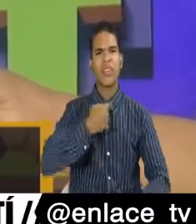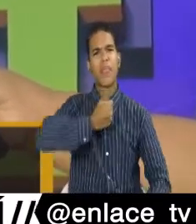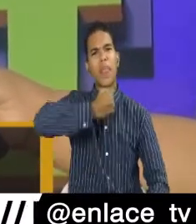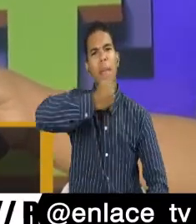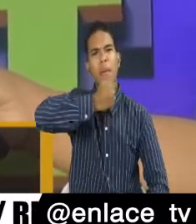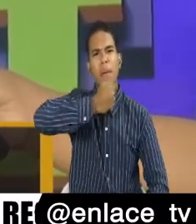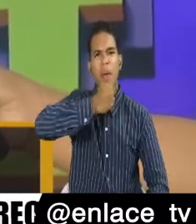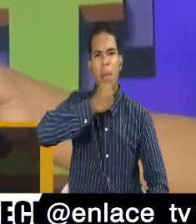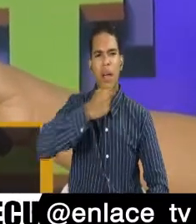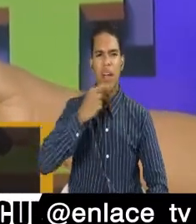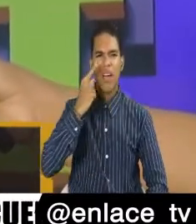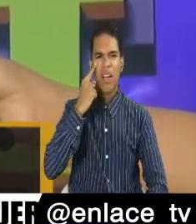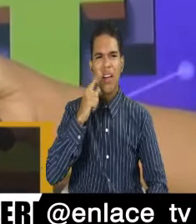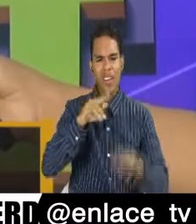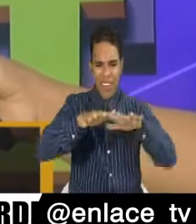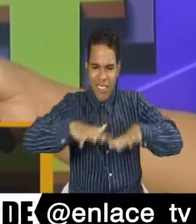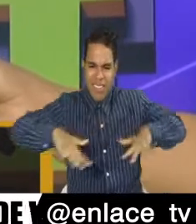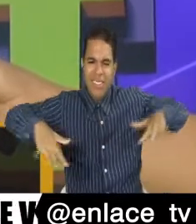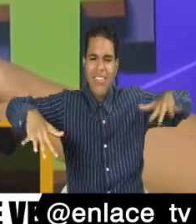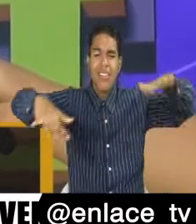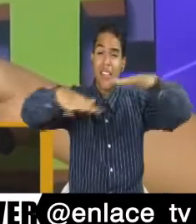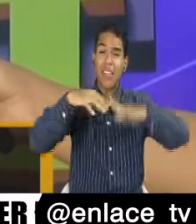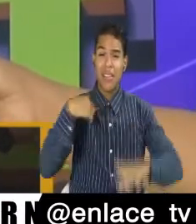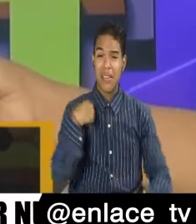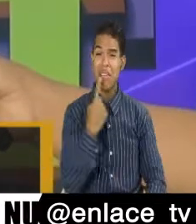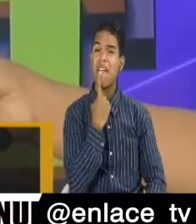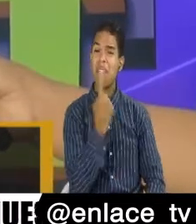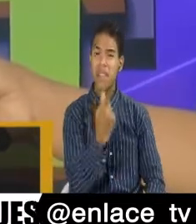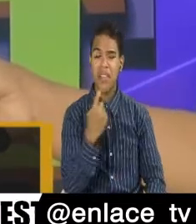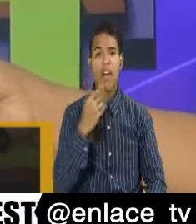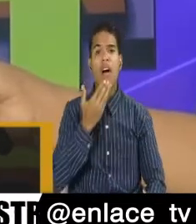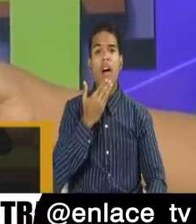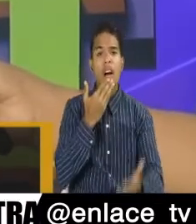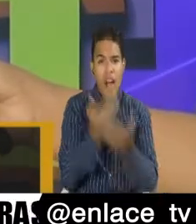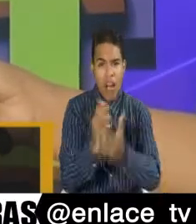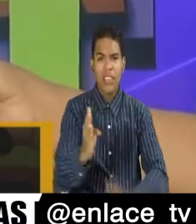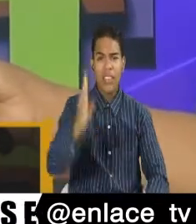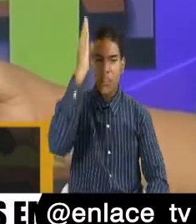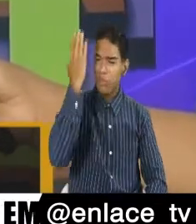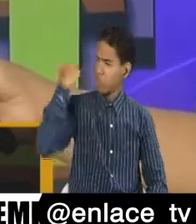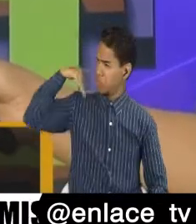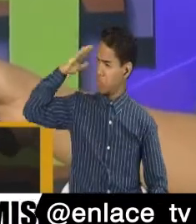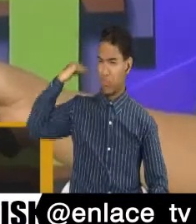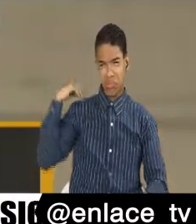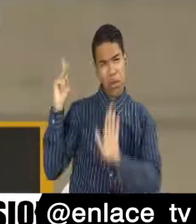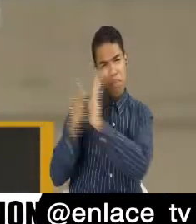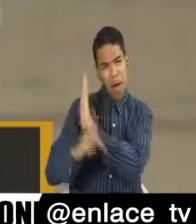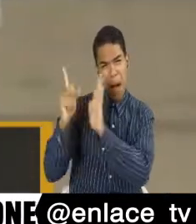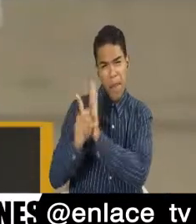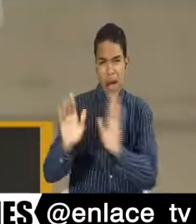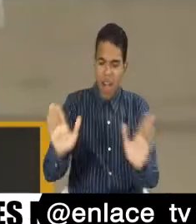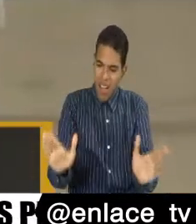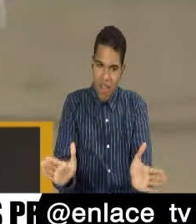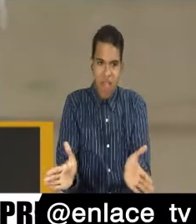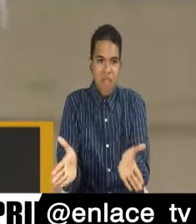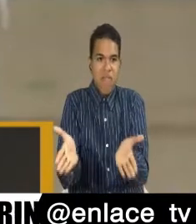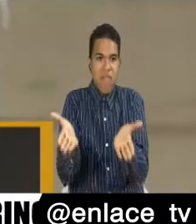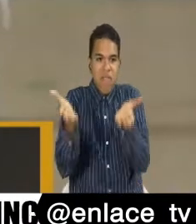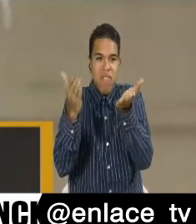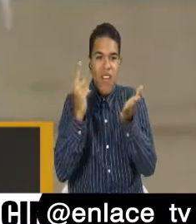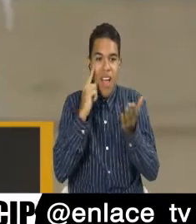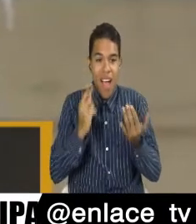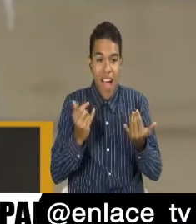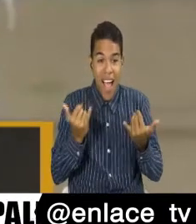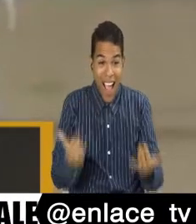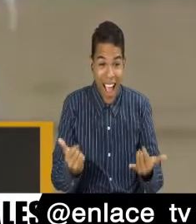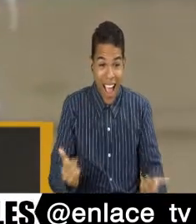en una zona tan difícil como esta, que gracias a Dios ha superado tantos episodios de violencia. Así que los periodistas que se forman en esta tierra somos